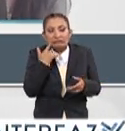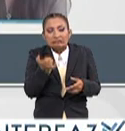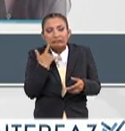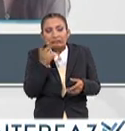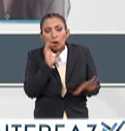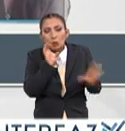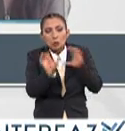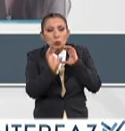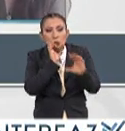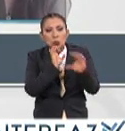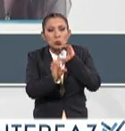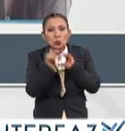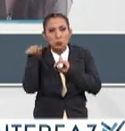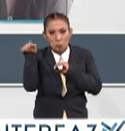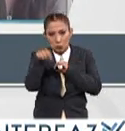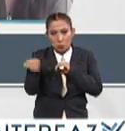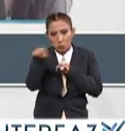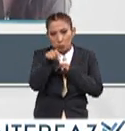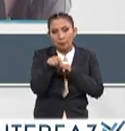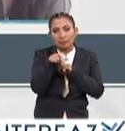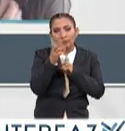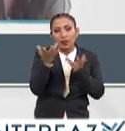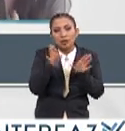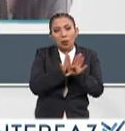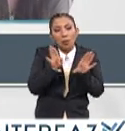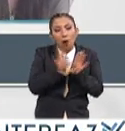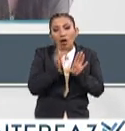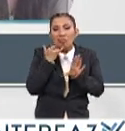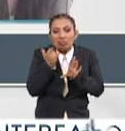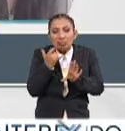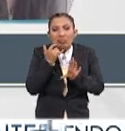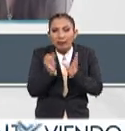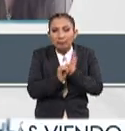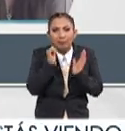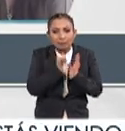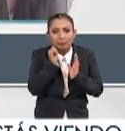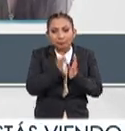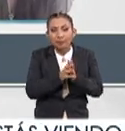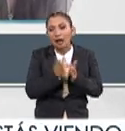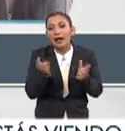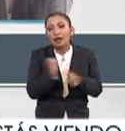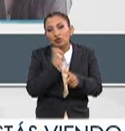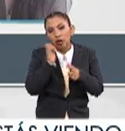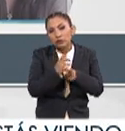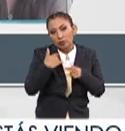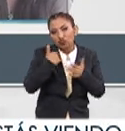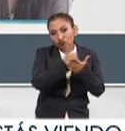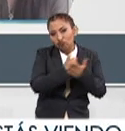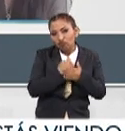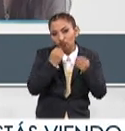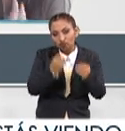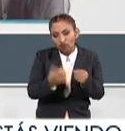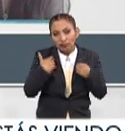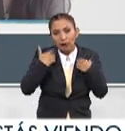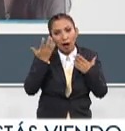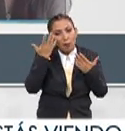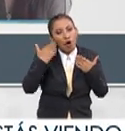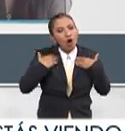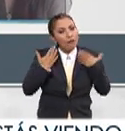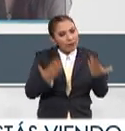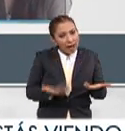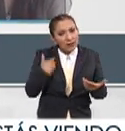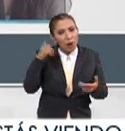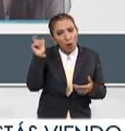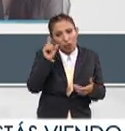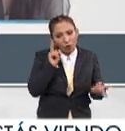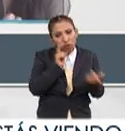intentar comunicarte con ellos y era como hacer el esfuerzo siempre. Entonces creo que me ayudó mucho en tener más confianza